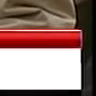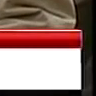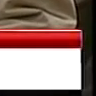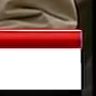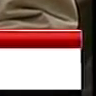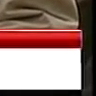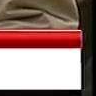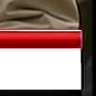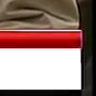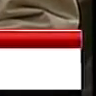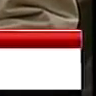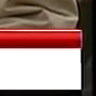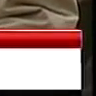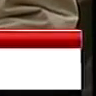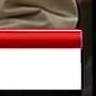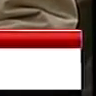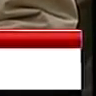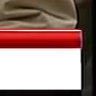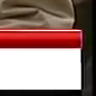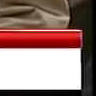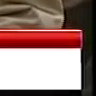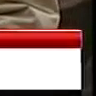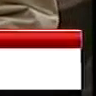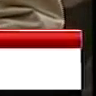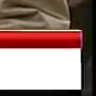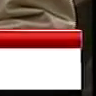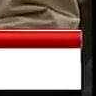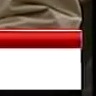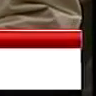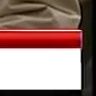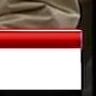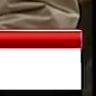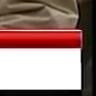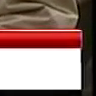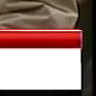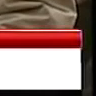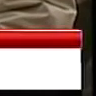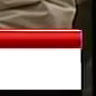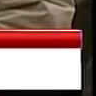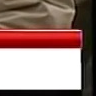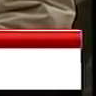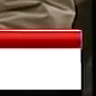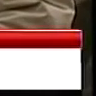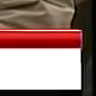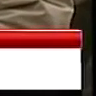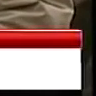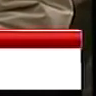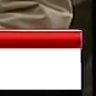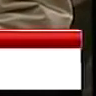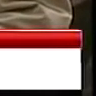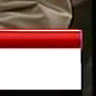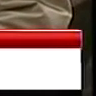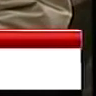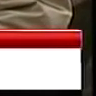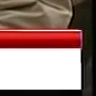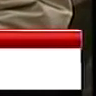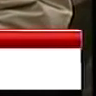ansiosos de tener el gas natural, en la cual la doctora ha cursado documentos